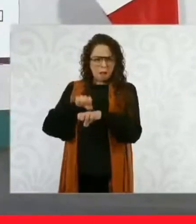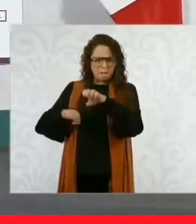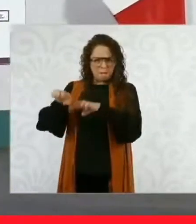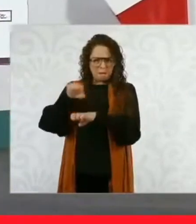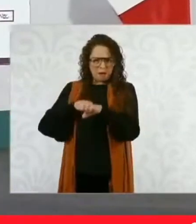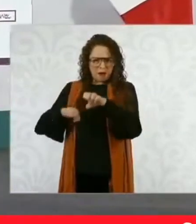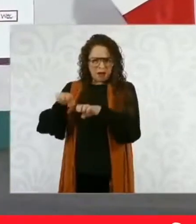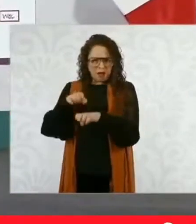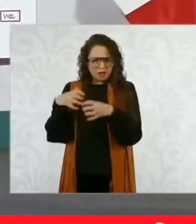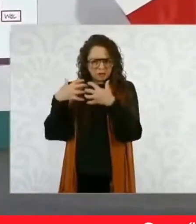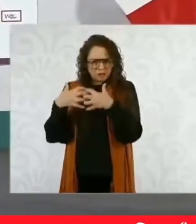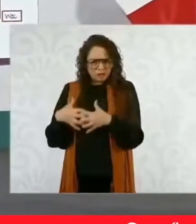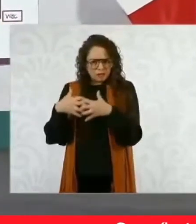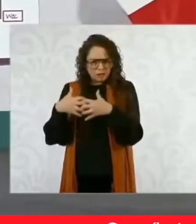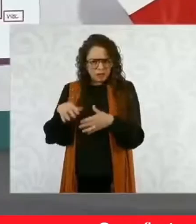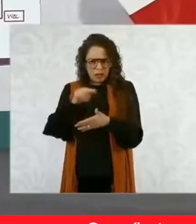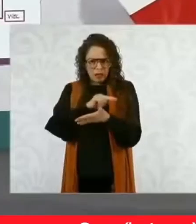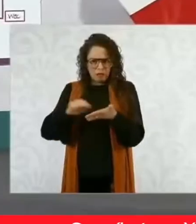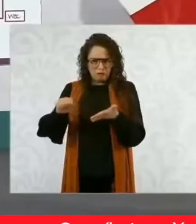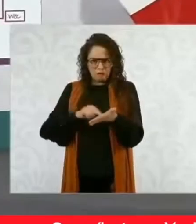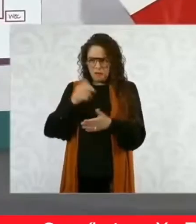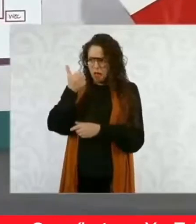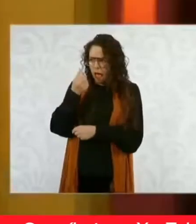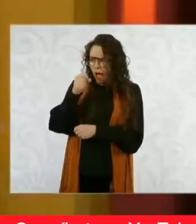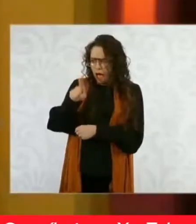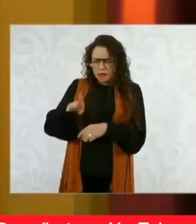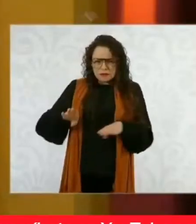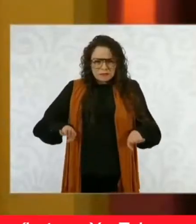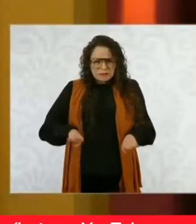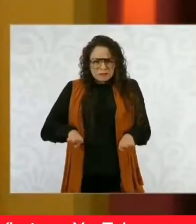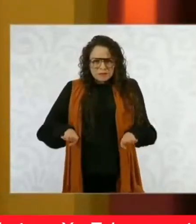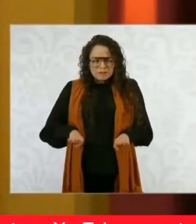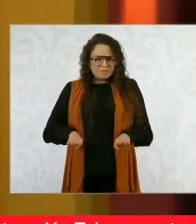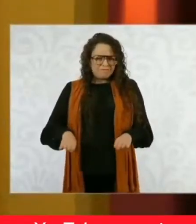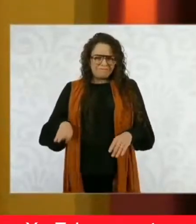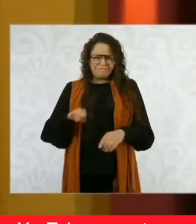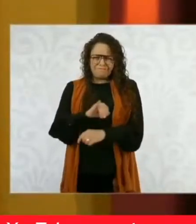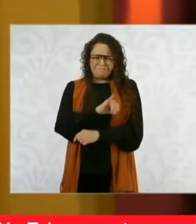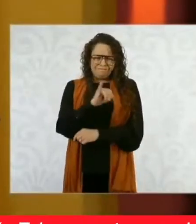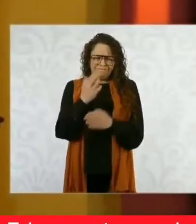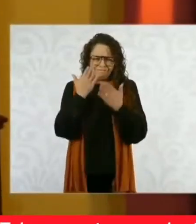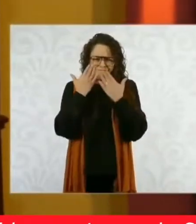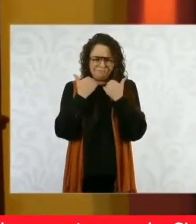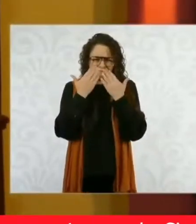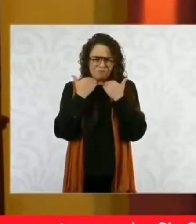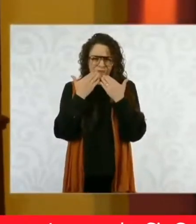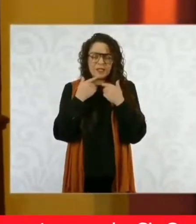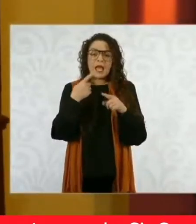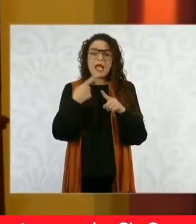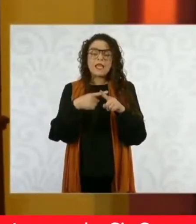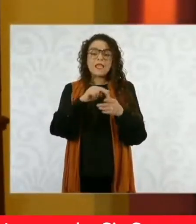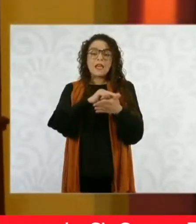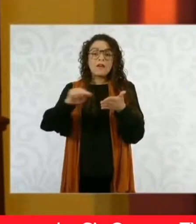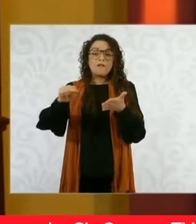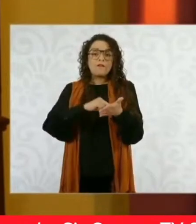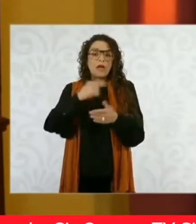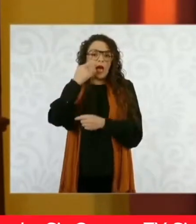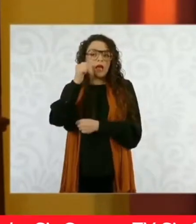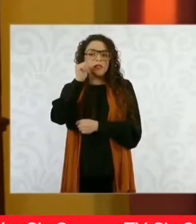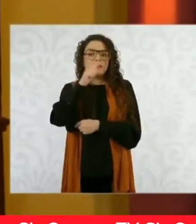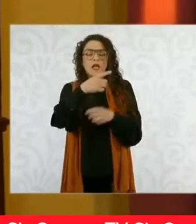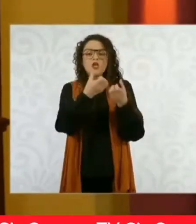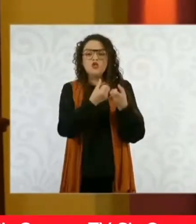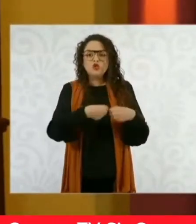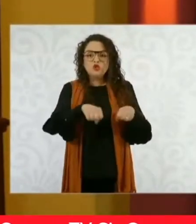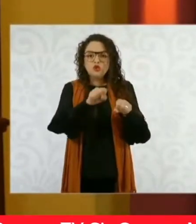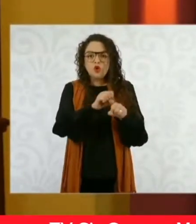manera. Normalmente en los despachos legales y en las empresas, quien firma es un socio de la empresa o el